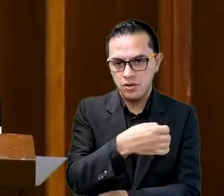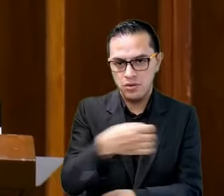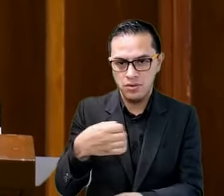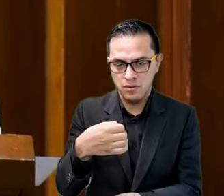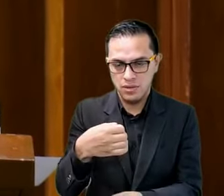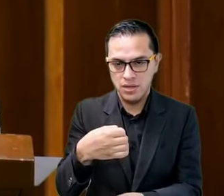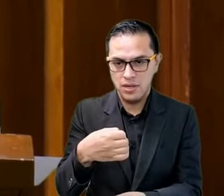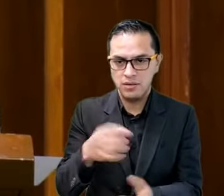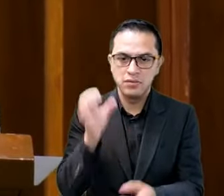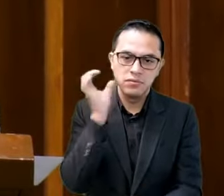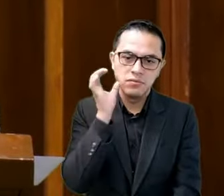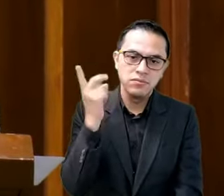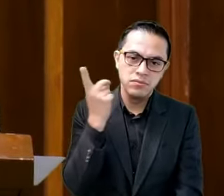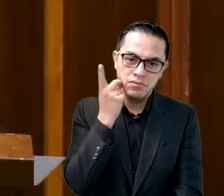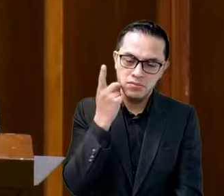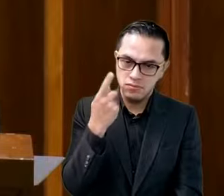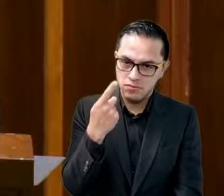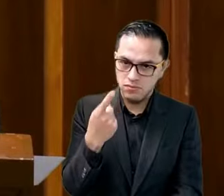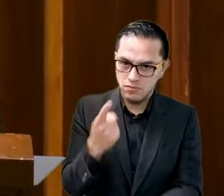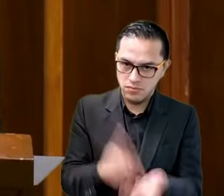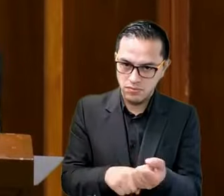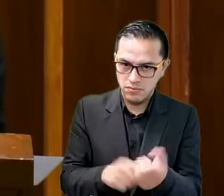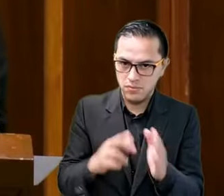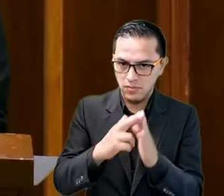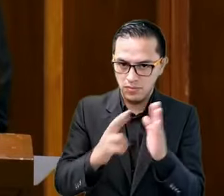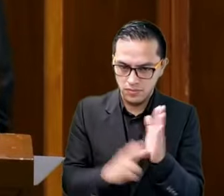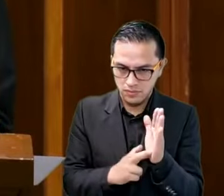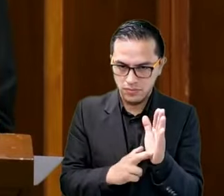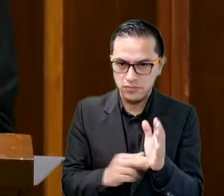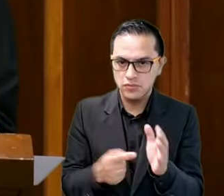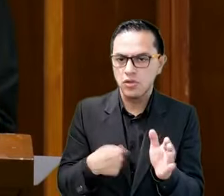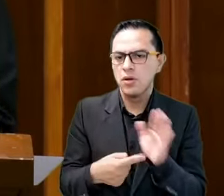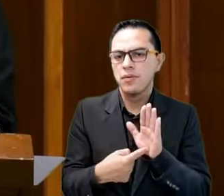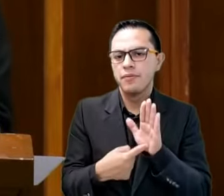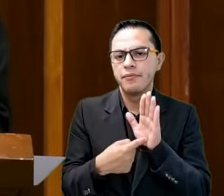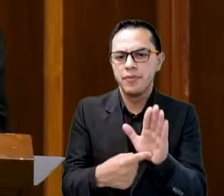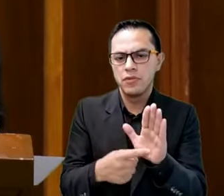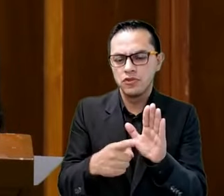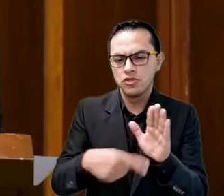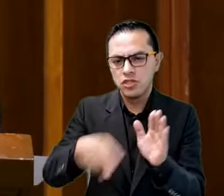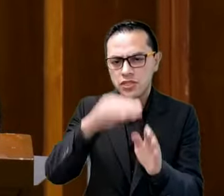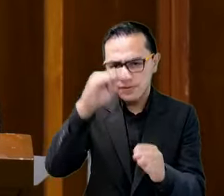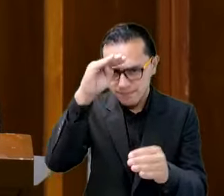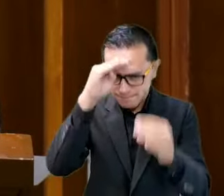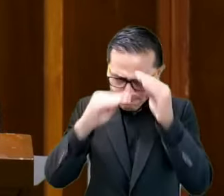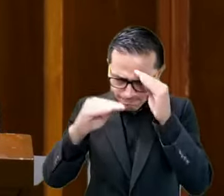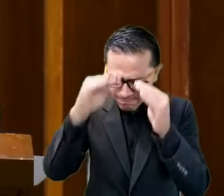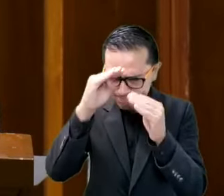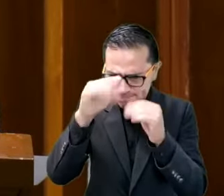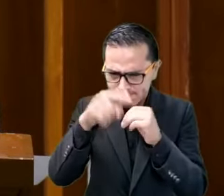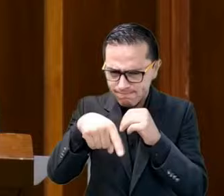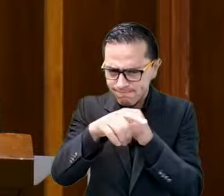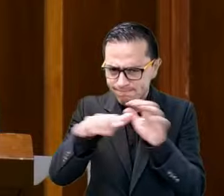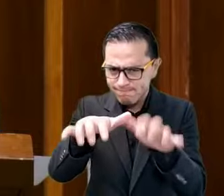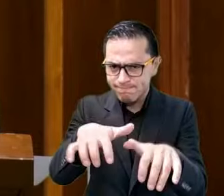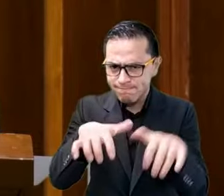legislativo y su reglamento someto a consideración de esta honorable